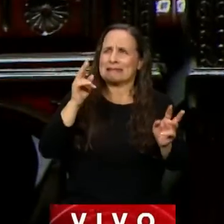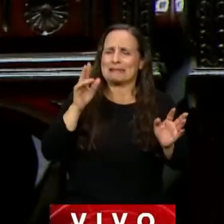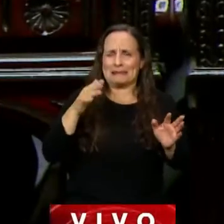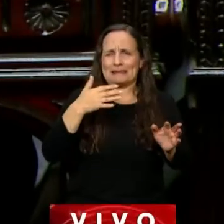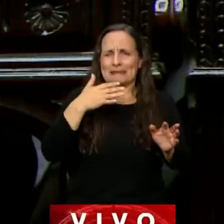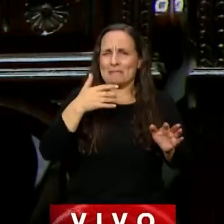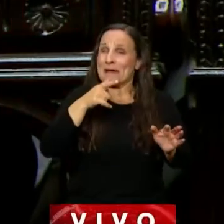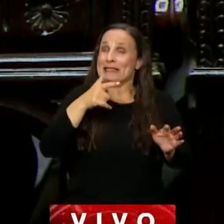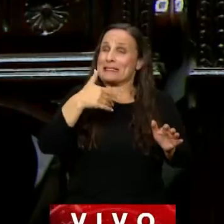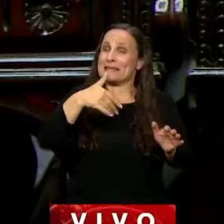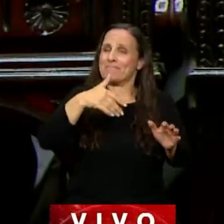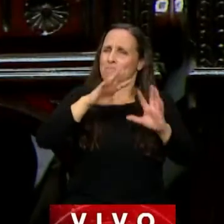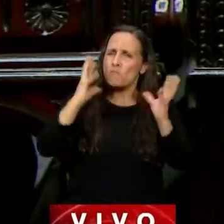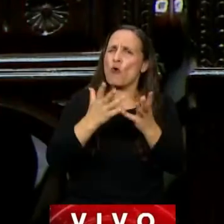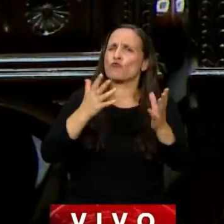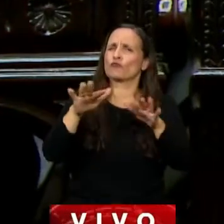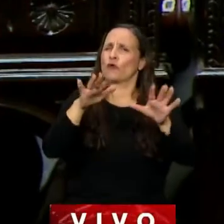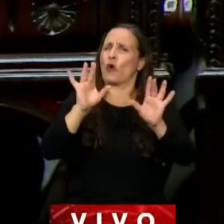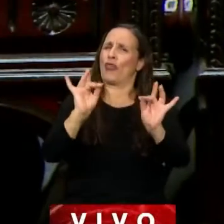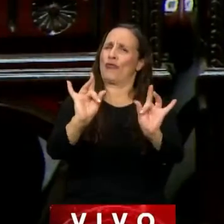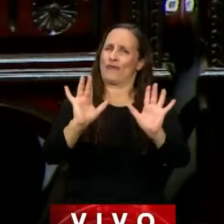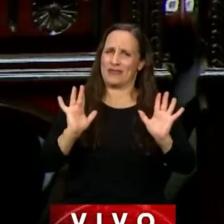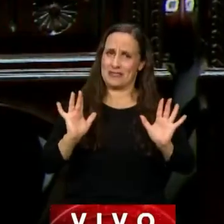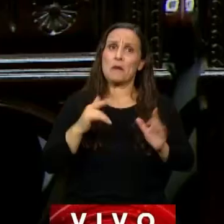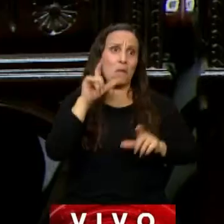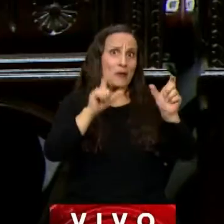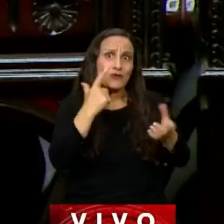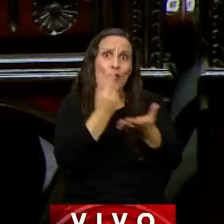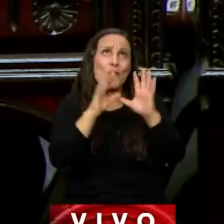difíciles para el mundo y para quienes lo habitamos.